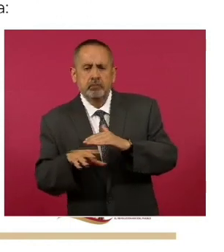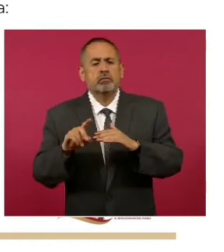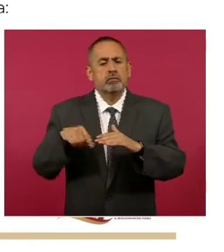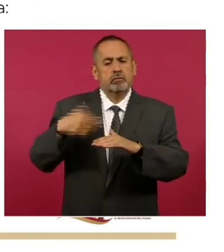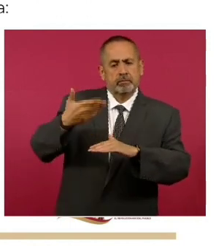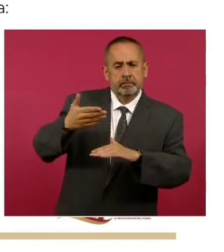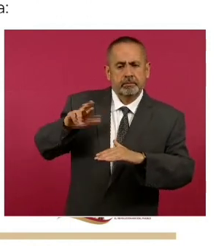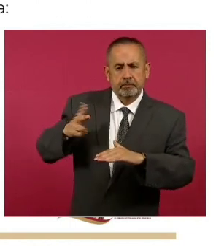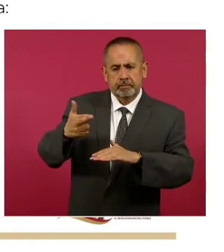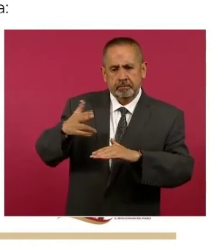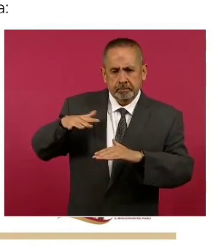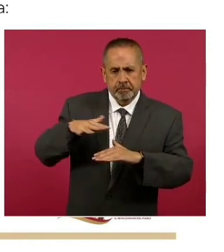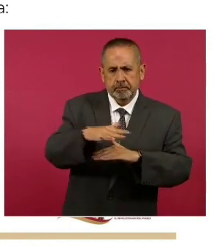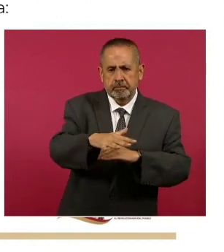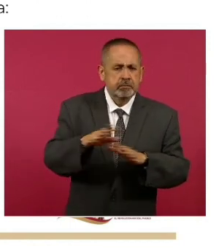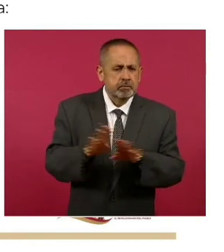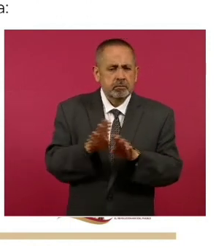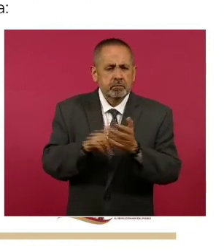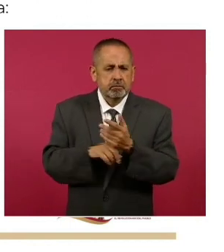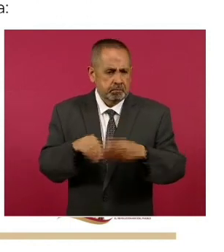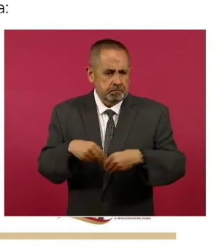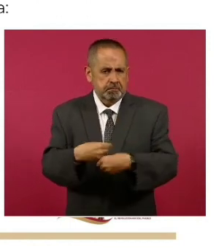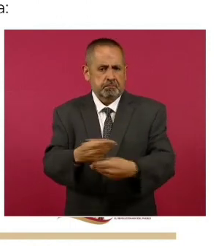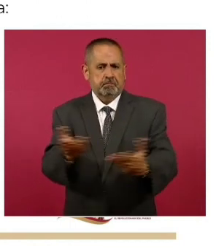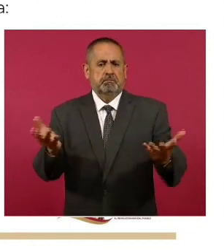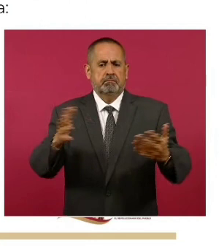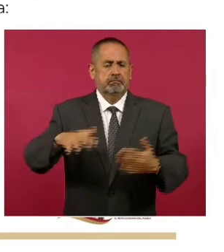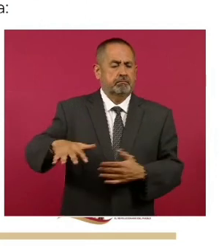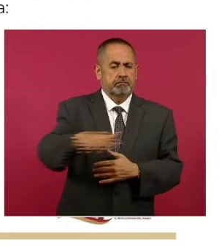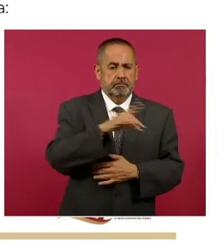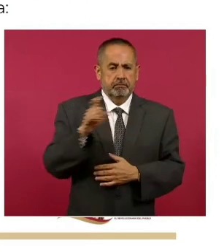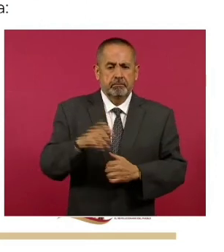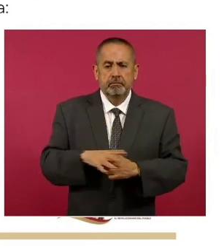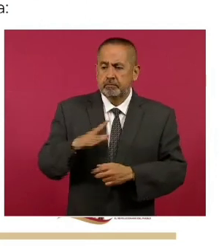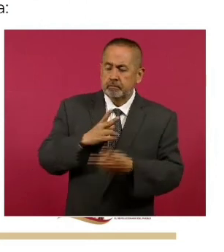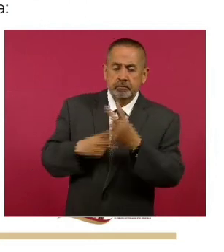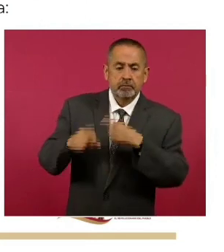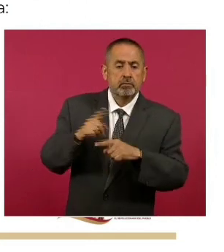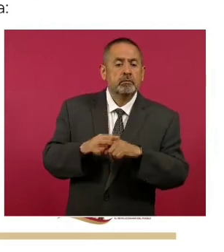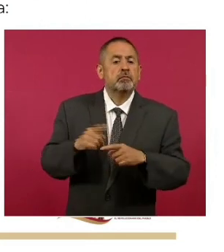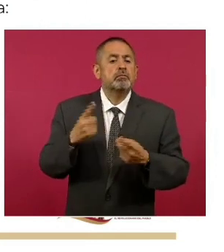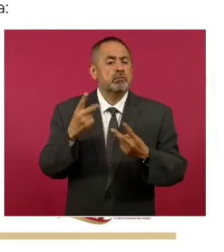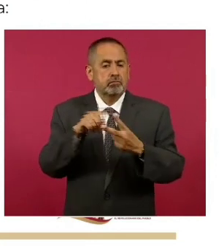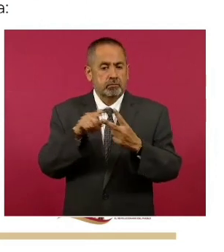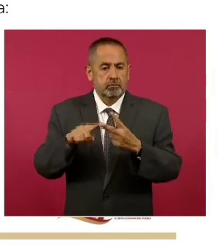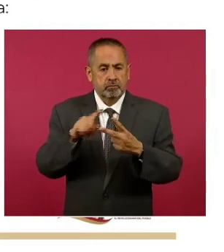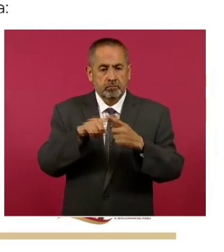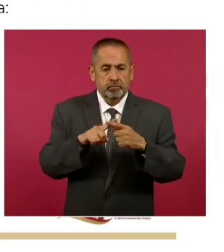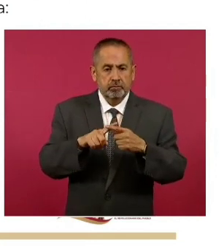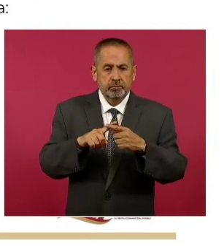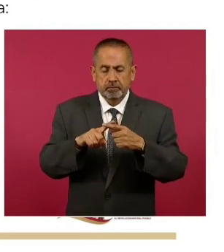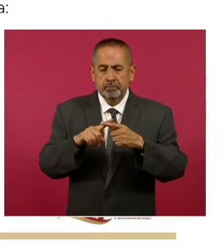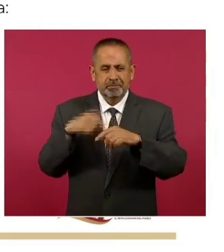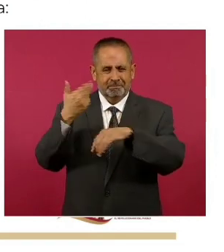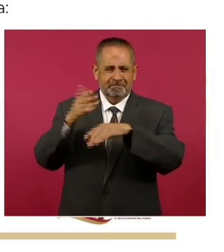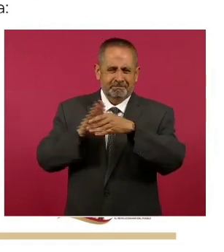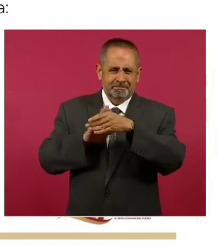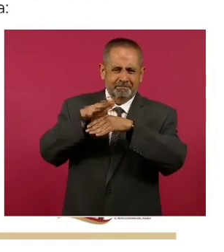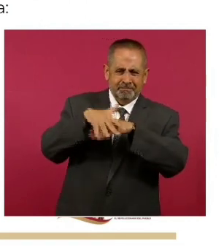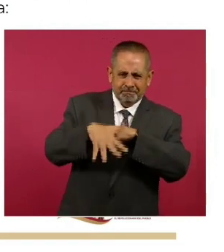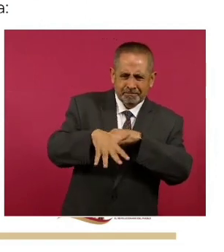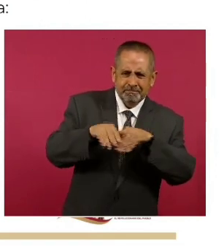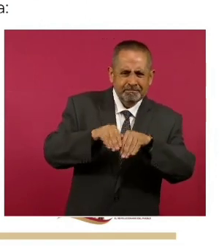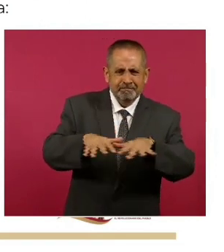superficiales, distribuidos de la siguiente manera. Tenemos dos fuentes superficiales y fuentes subterráneas. En